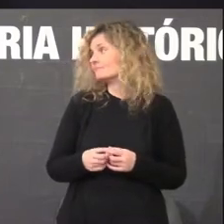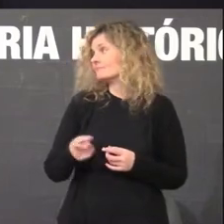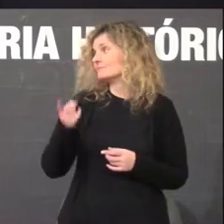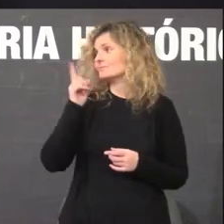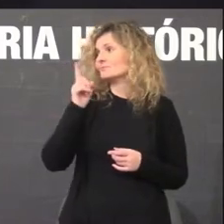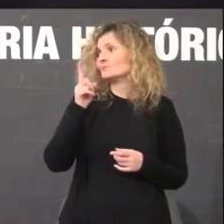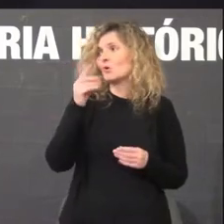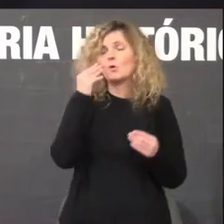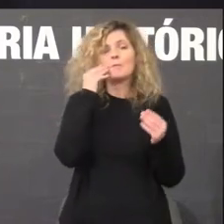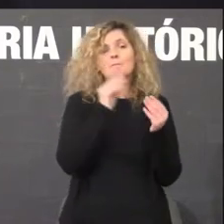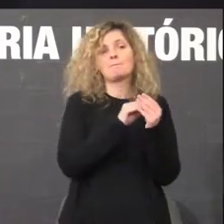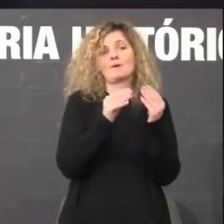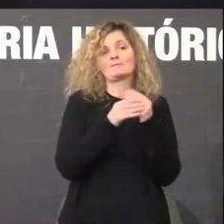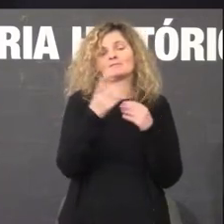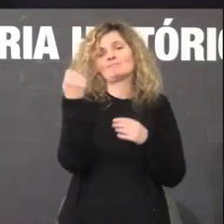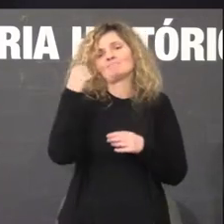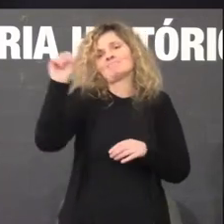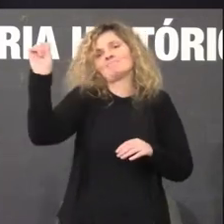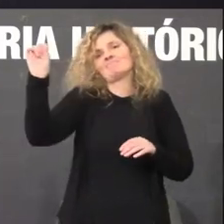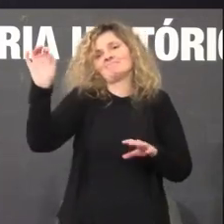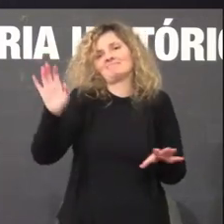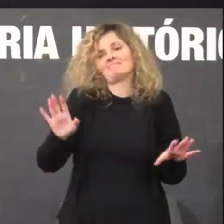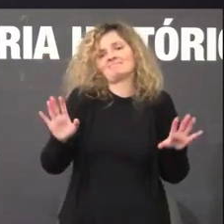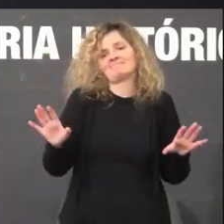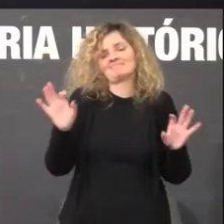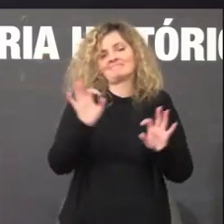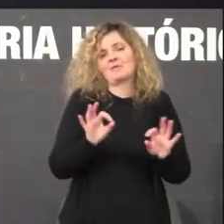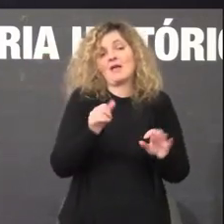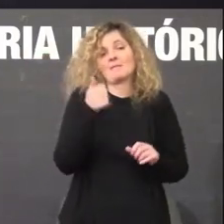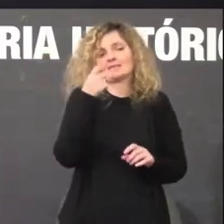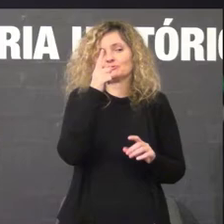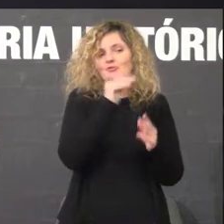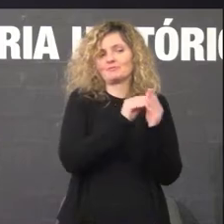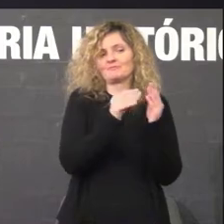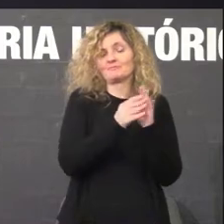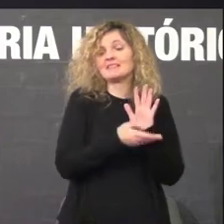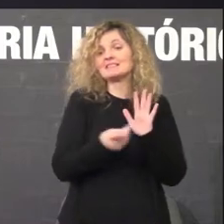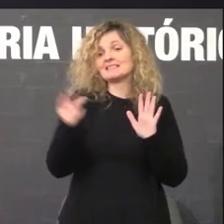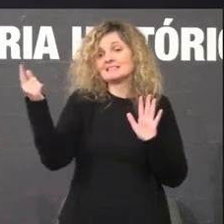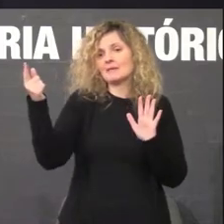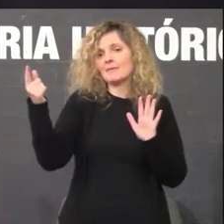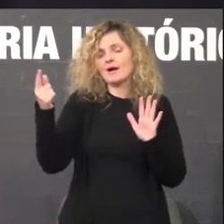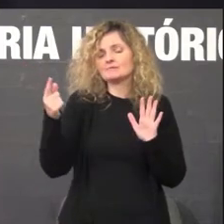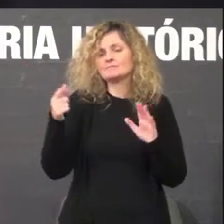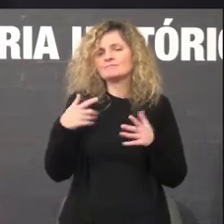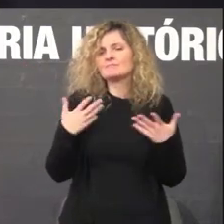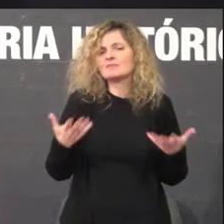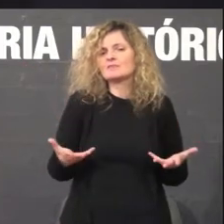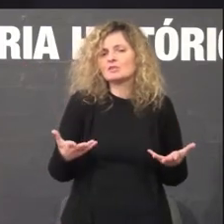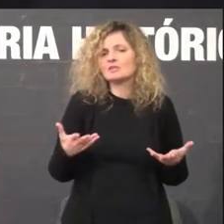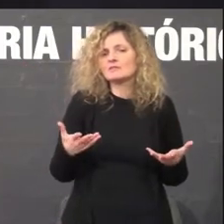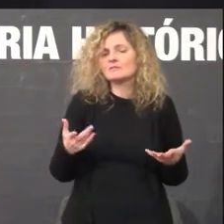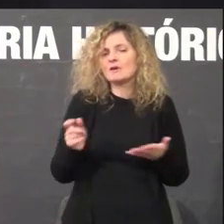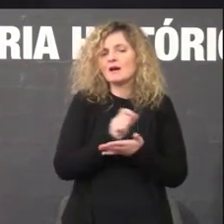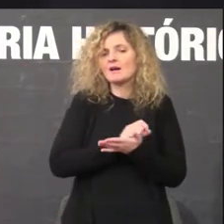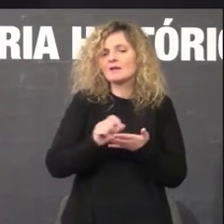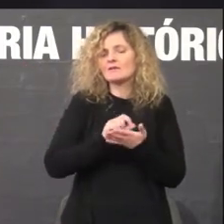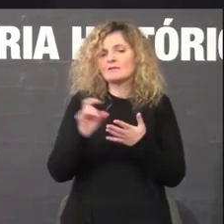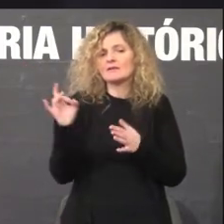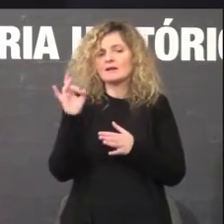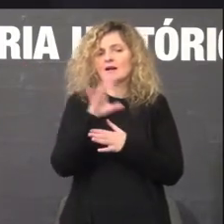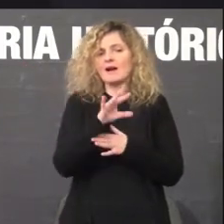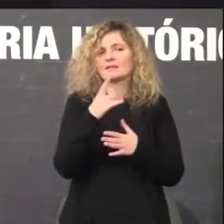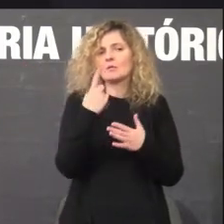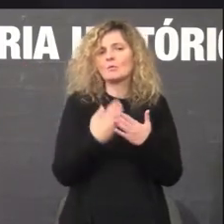solo besitos como una osadía, en aquel momento nada más que eso. Y se va. Y entonces la escribe una carta cada